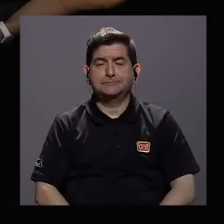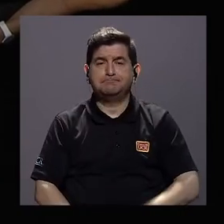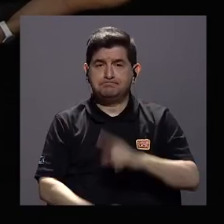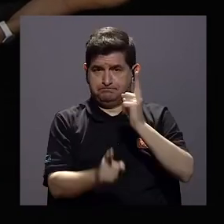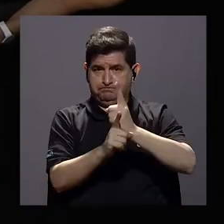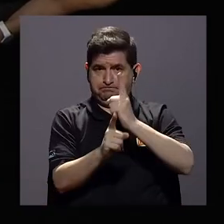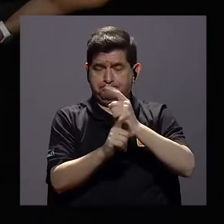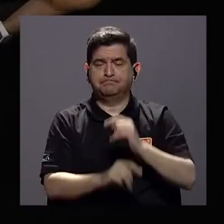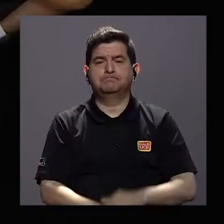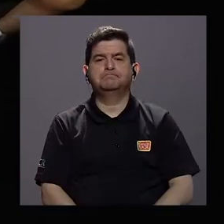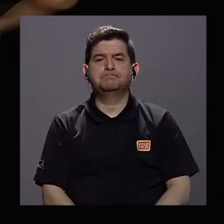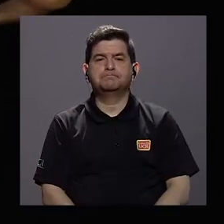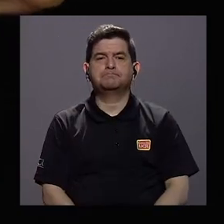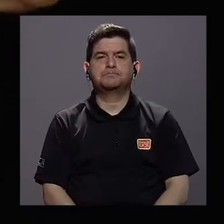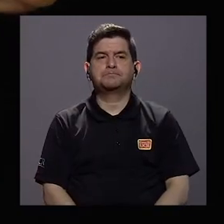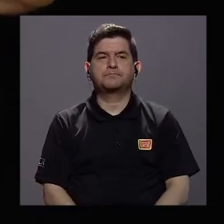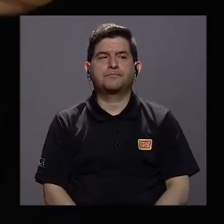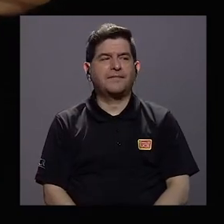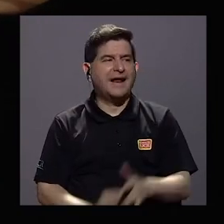es.